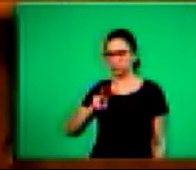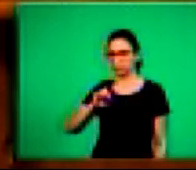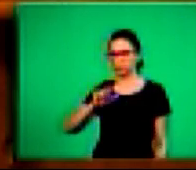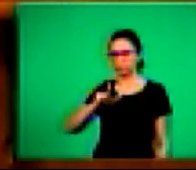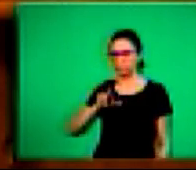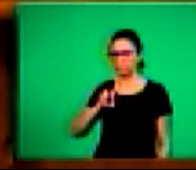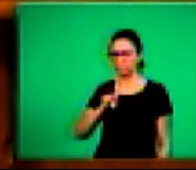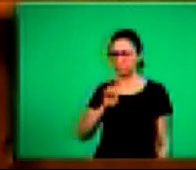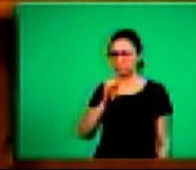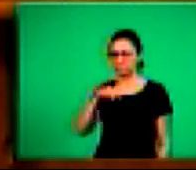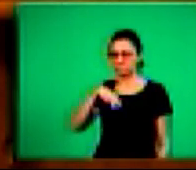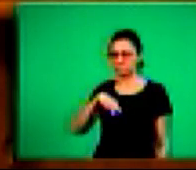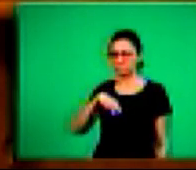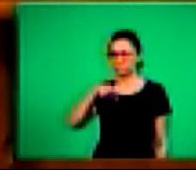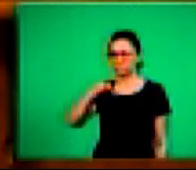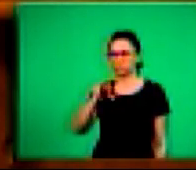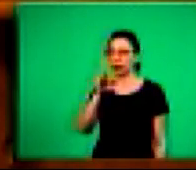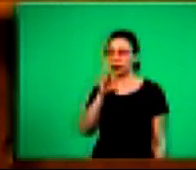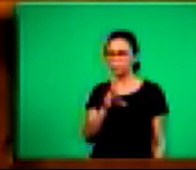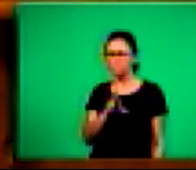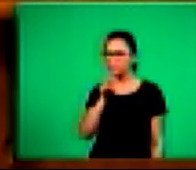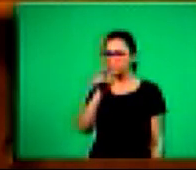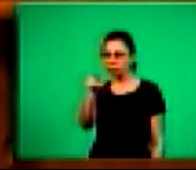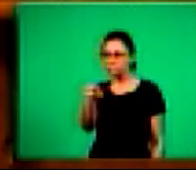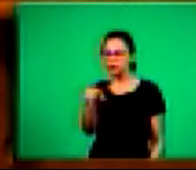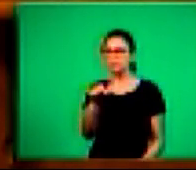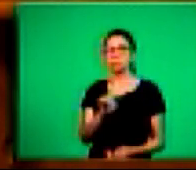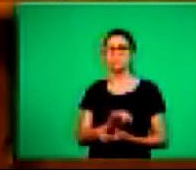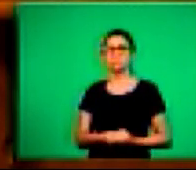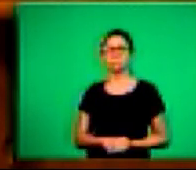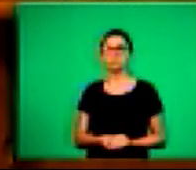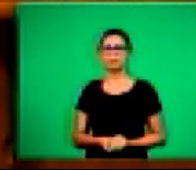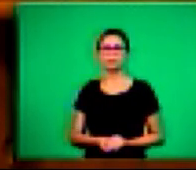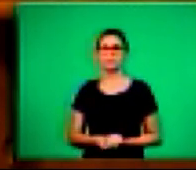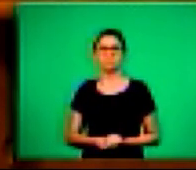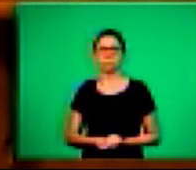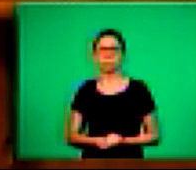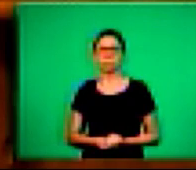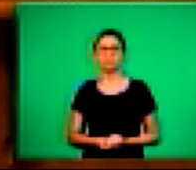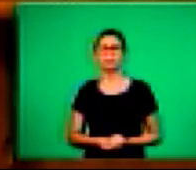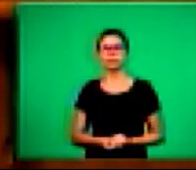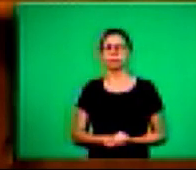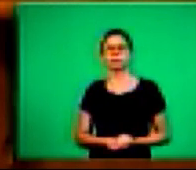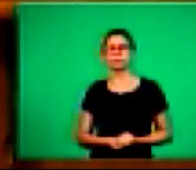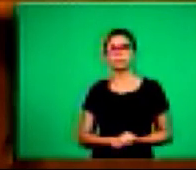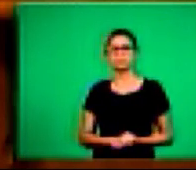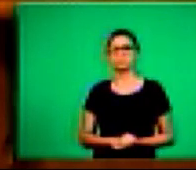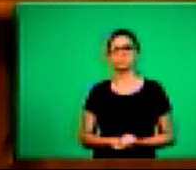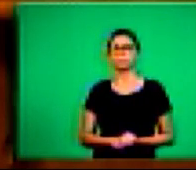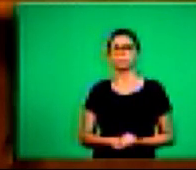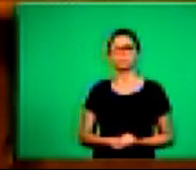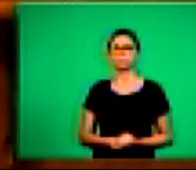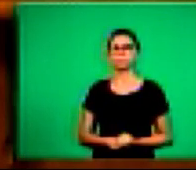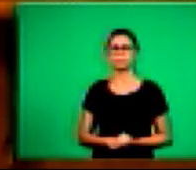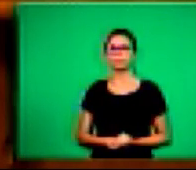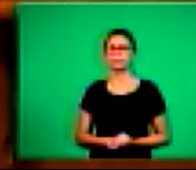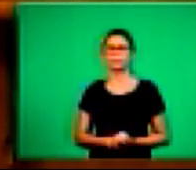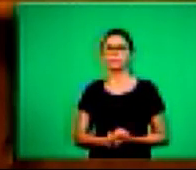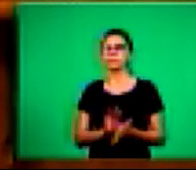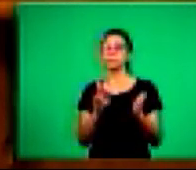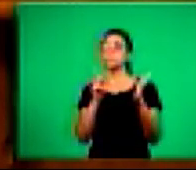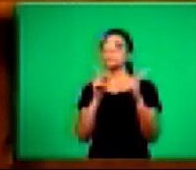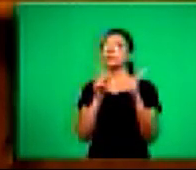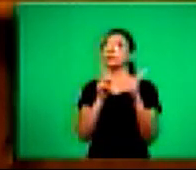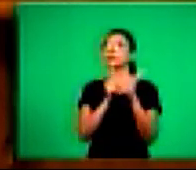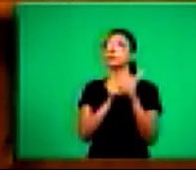usted junto con con todos haga una diferencia allí para comenzar para ver entre las palabras de las vírgenes y esta